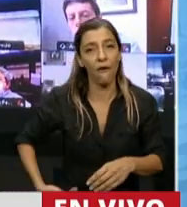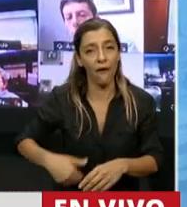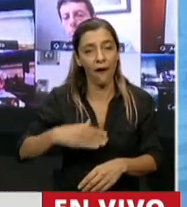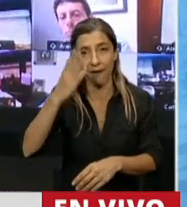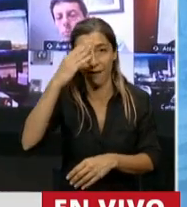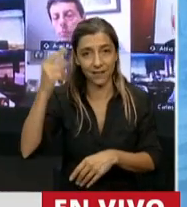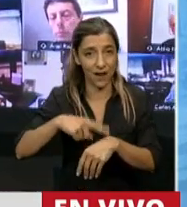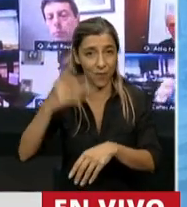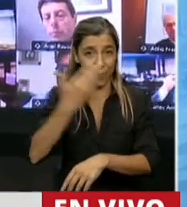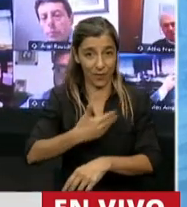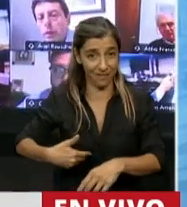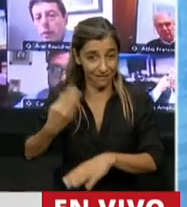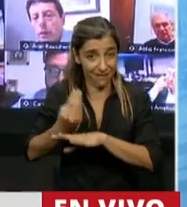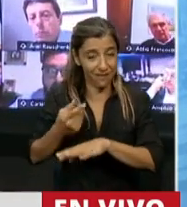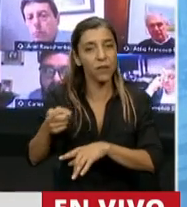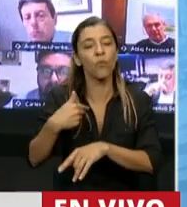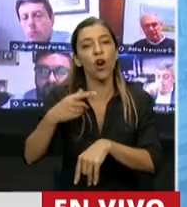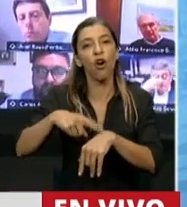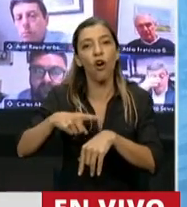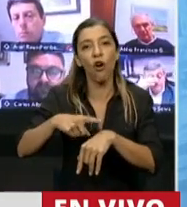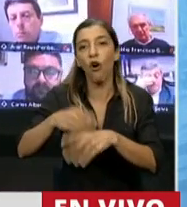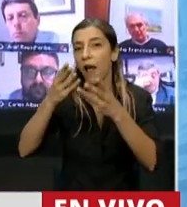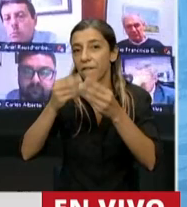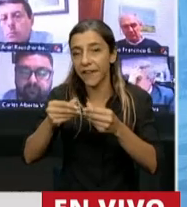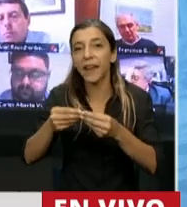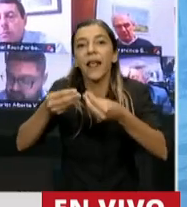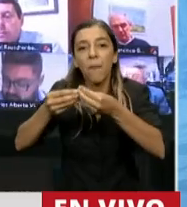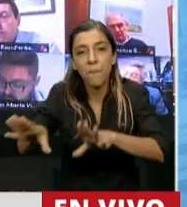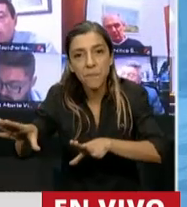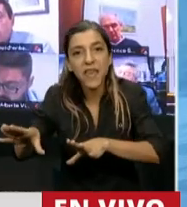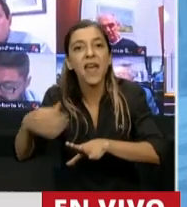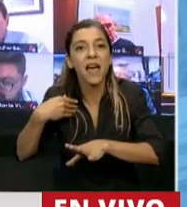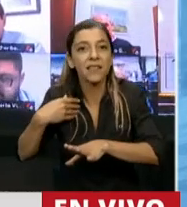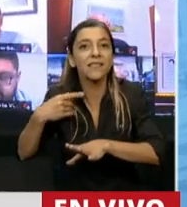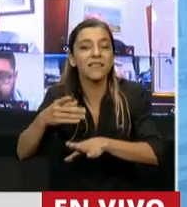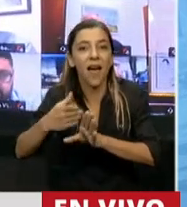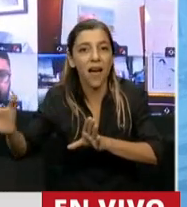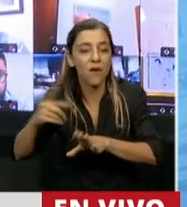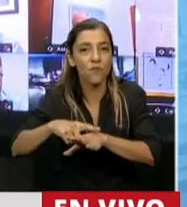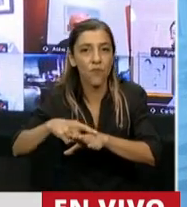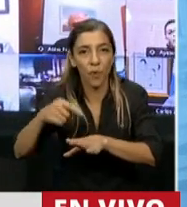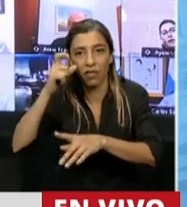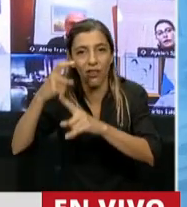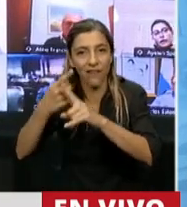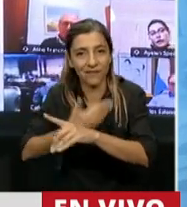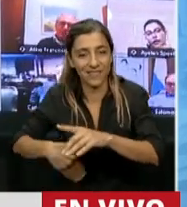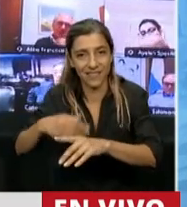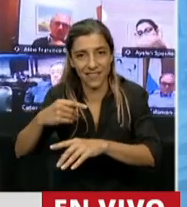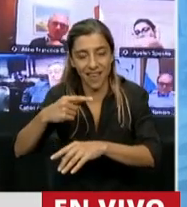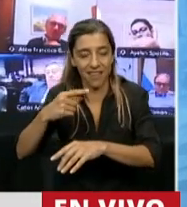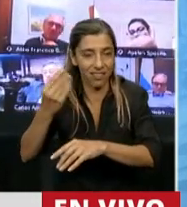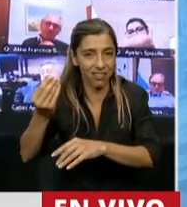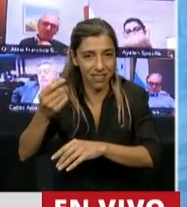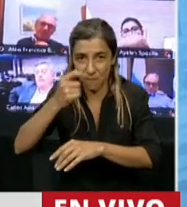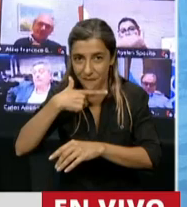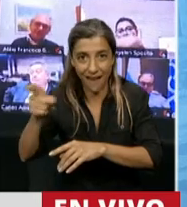Kirchner y en qué horario empezaba el mandato del expresidente Mauricio Macri. Y tuvimos que ir a la justicia por